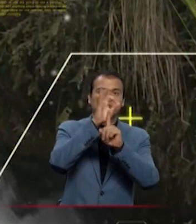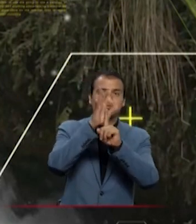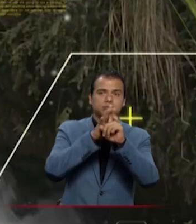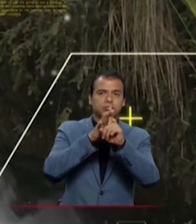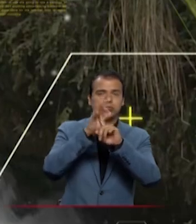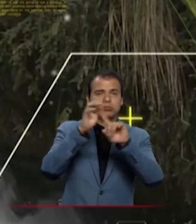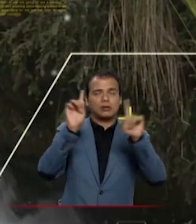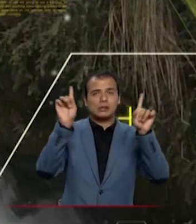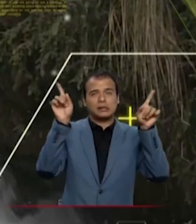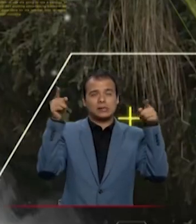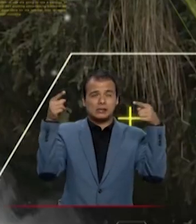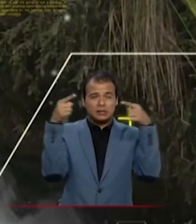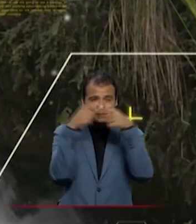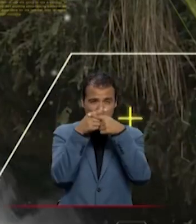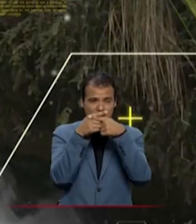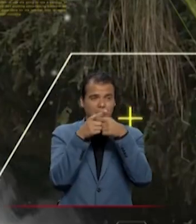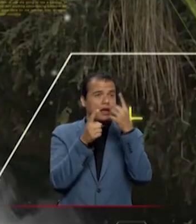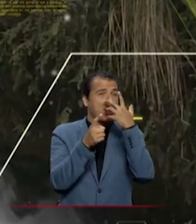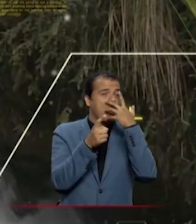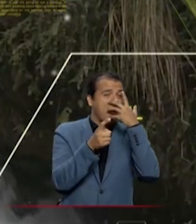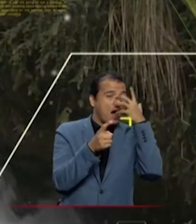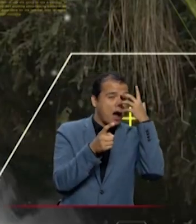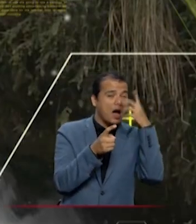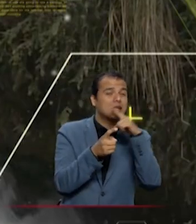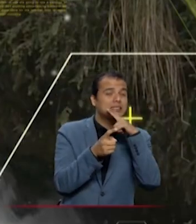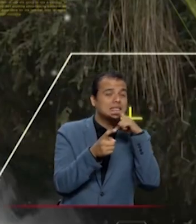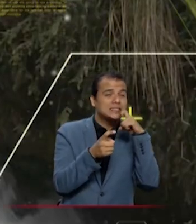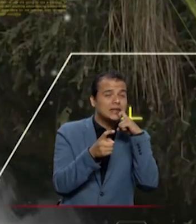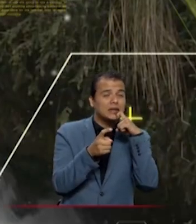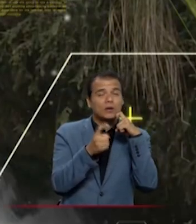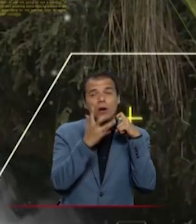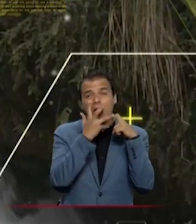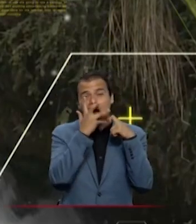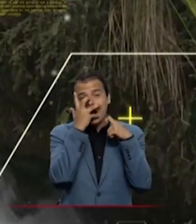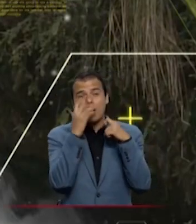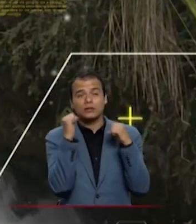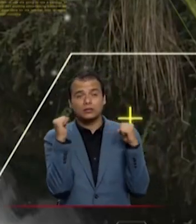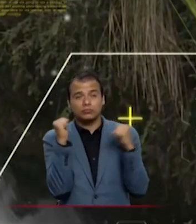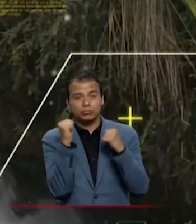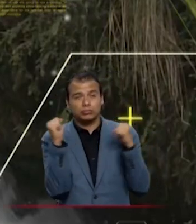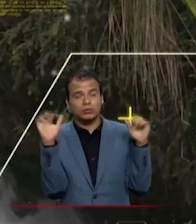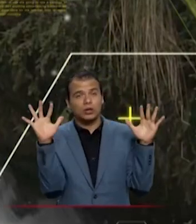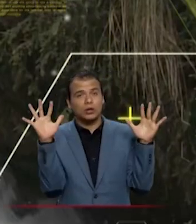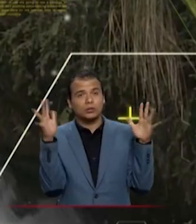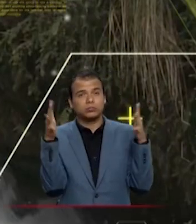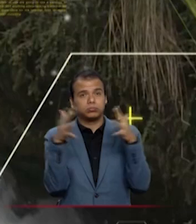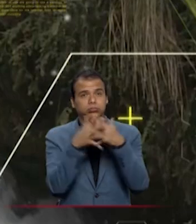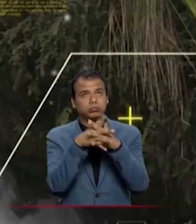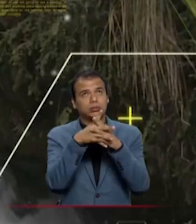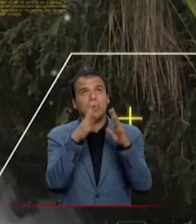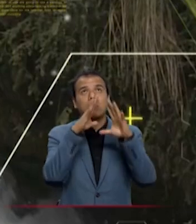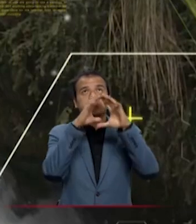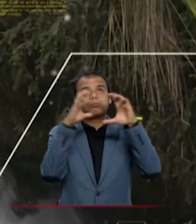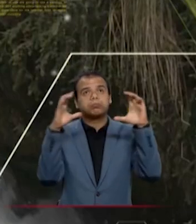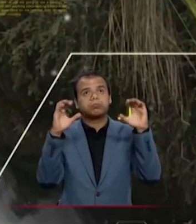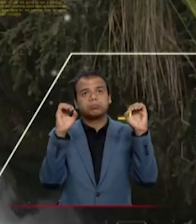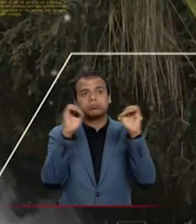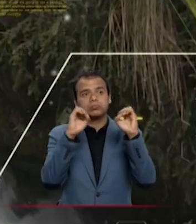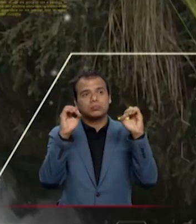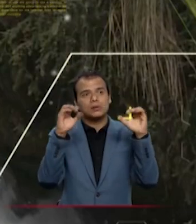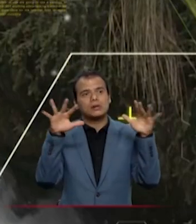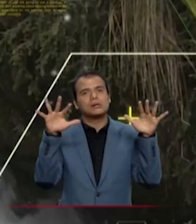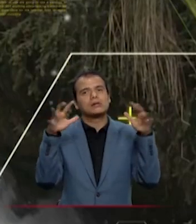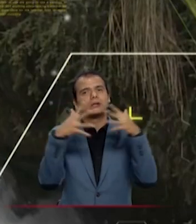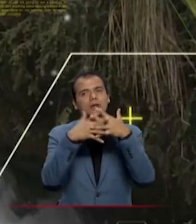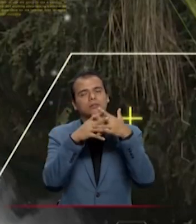térmico que se da entre dos masas de aire seco y fría y que cuando no hay presencia de mucha humedad como fue en este caso pues